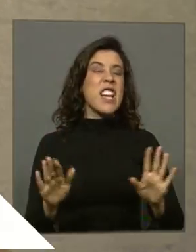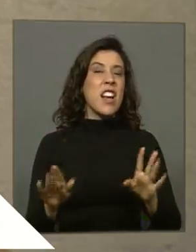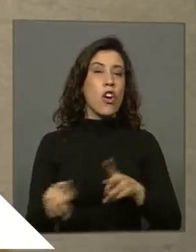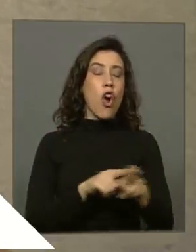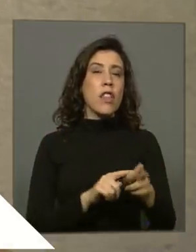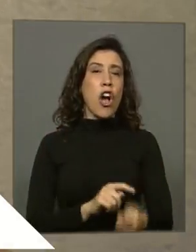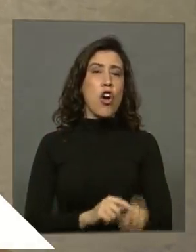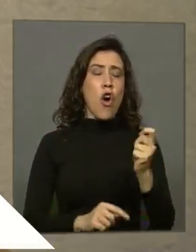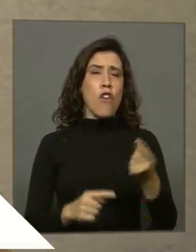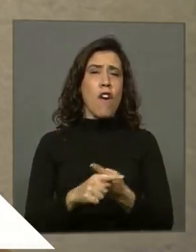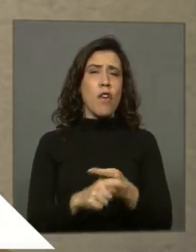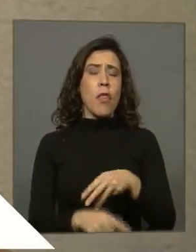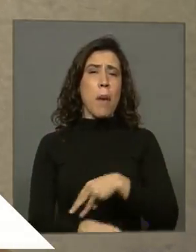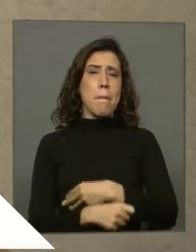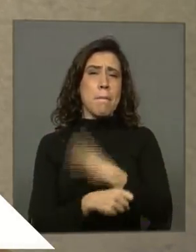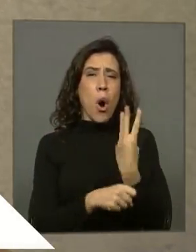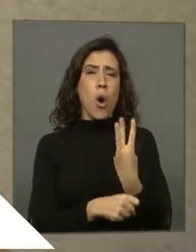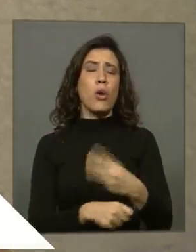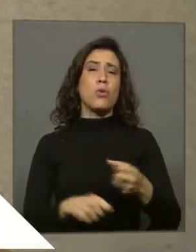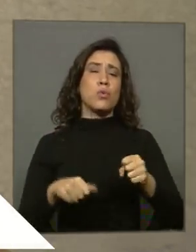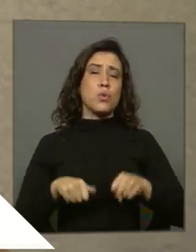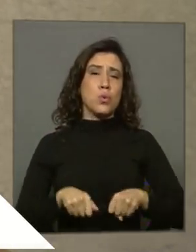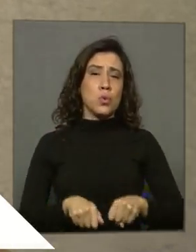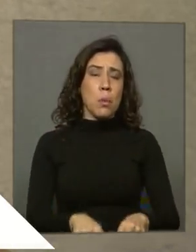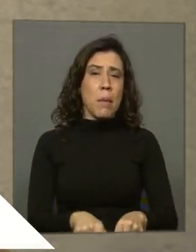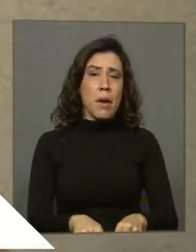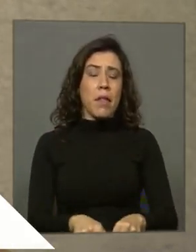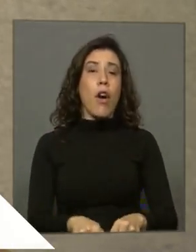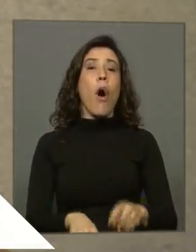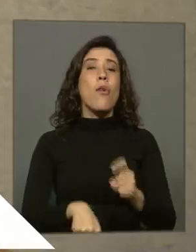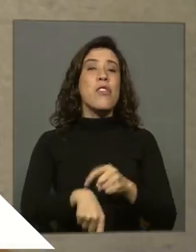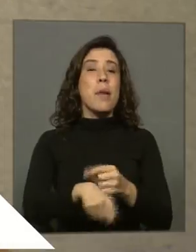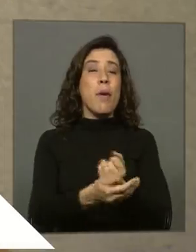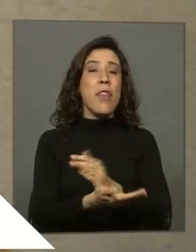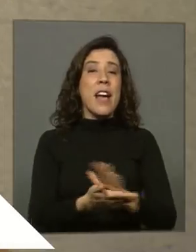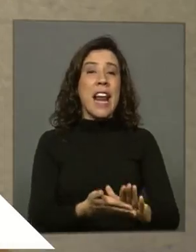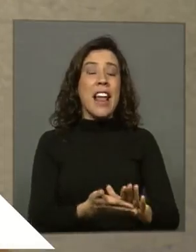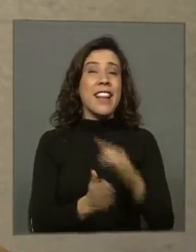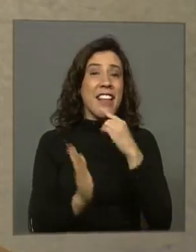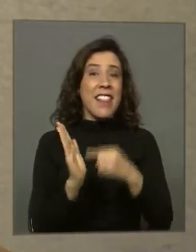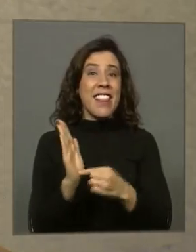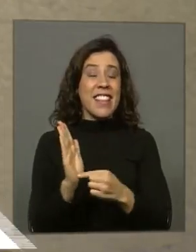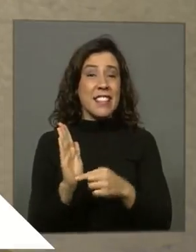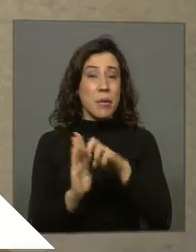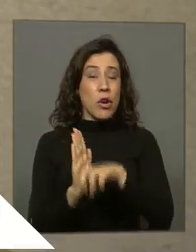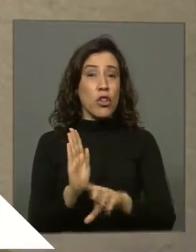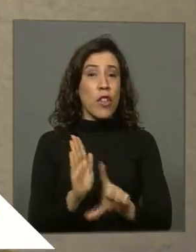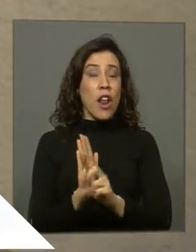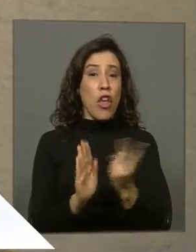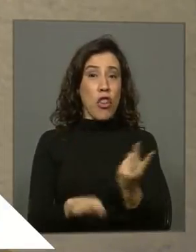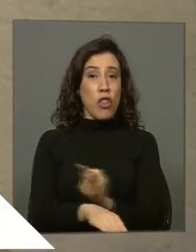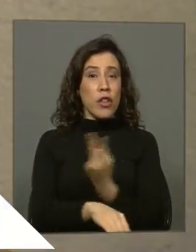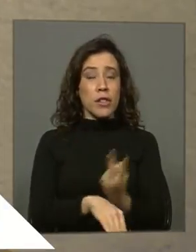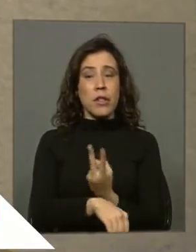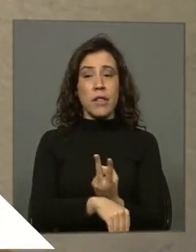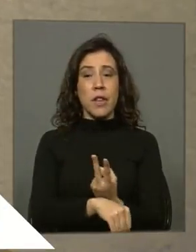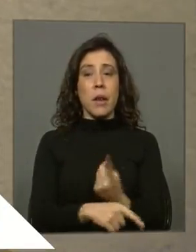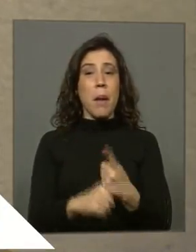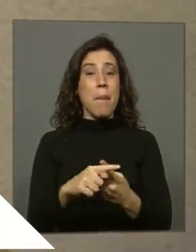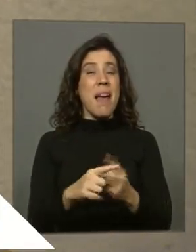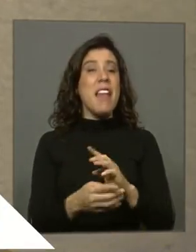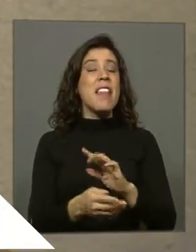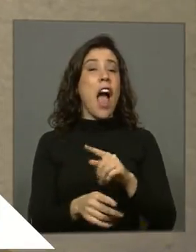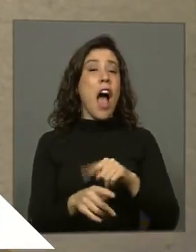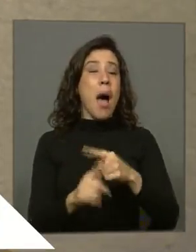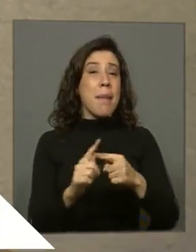que existen en mall en supermercados y establecer un periodo de gratuidad que se fijó en el proyecto de ley en dos horas media hora a todo evento